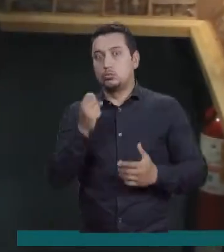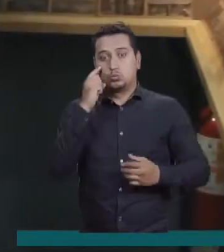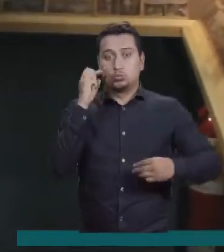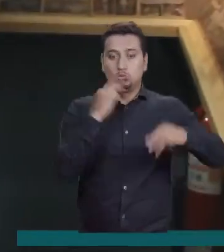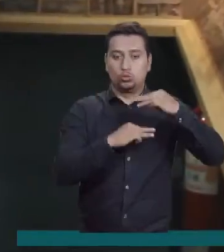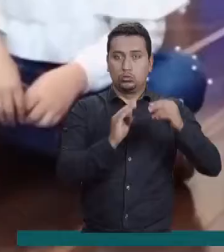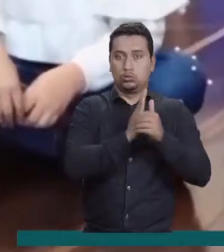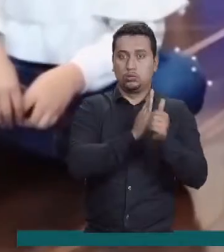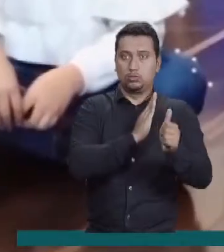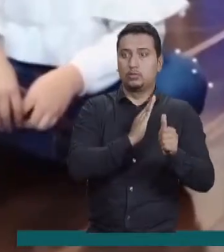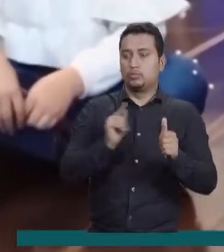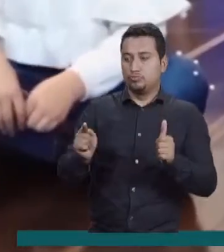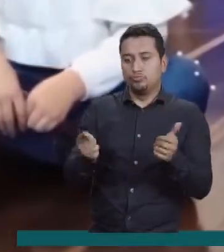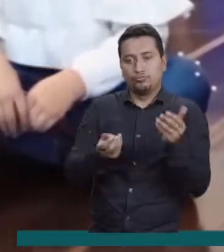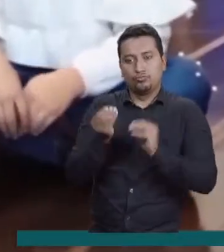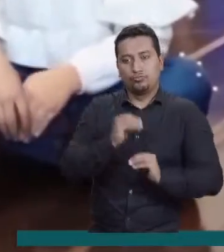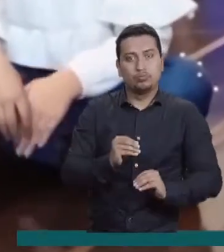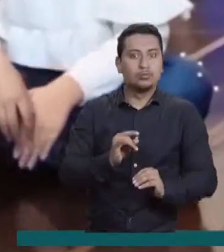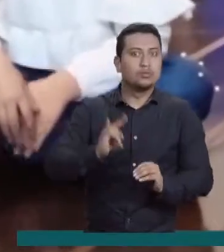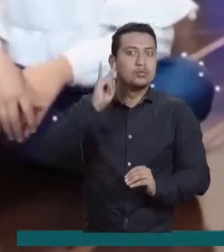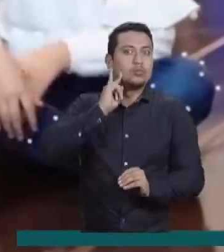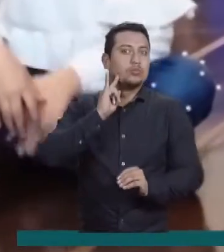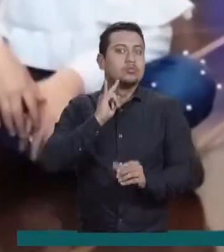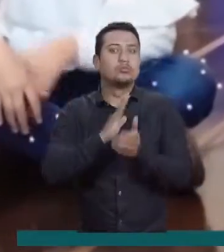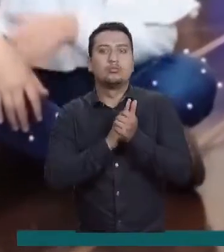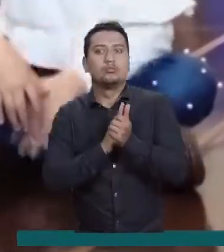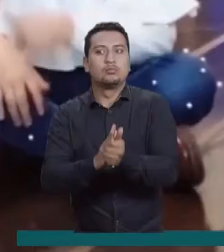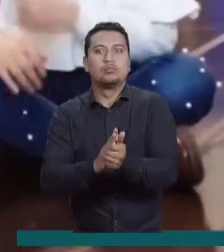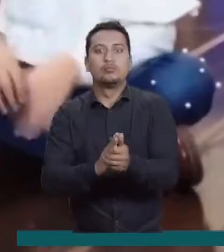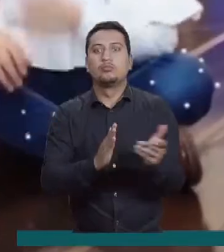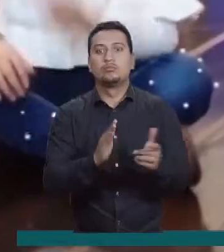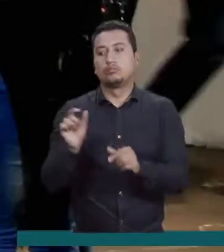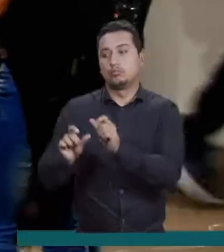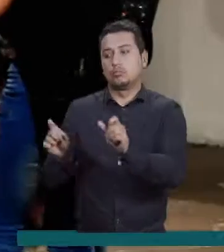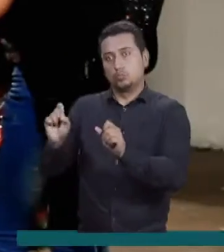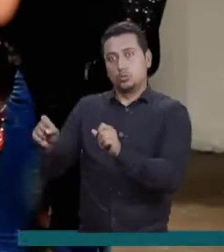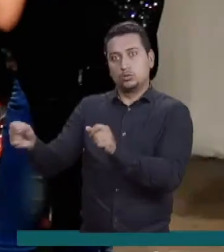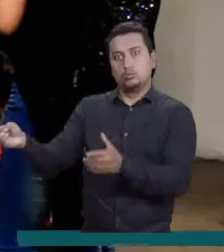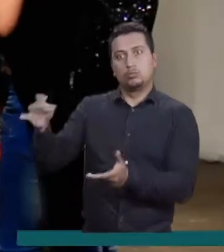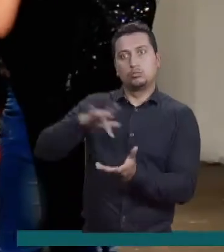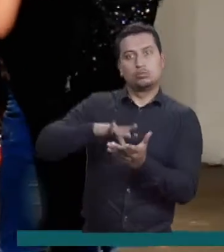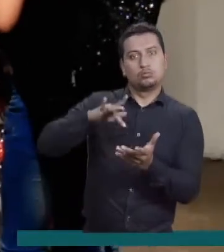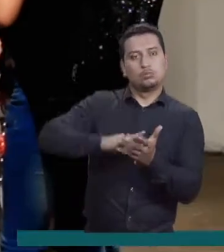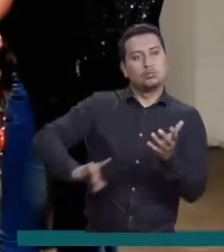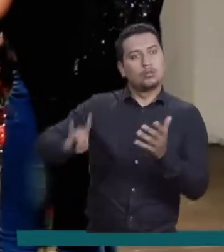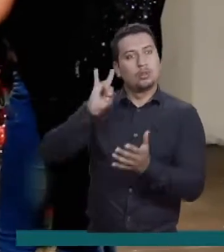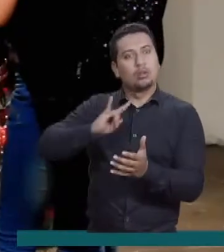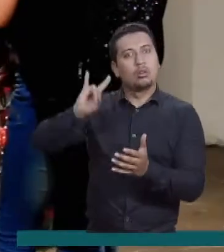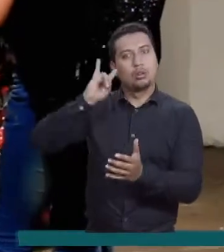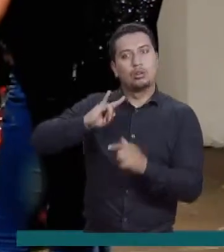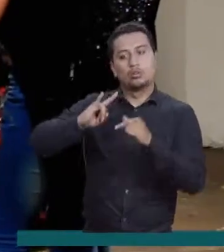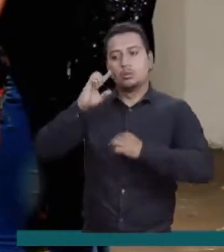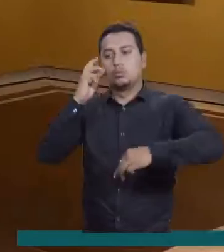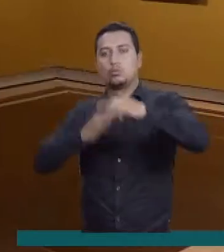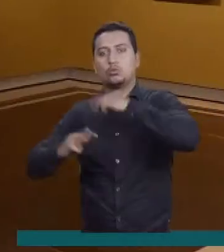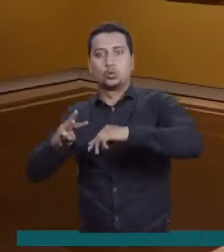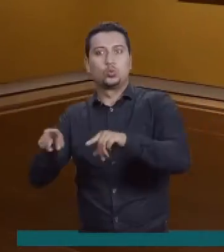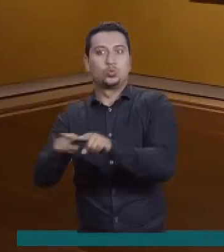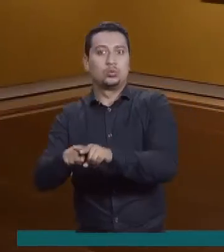las audioguías que todos los visitantes van a poder escuchar cuando recorran las diferentes salas del Museo